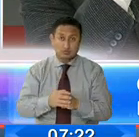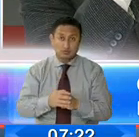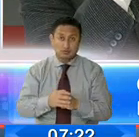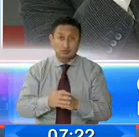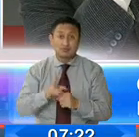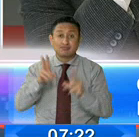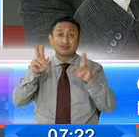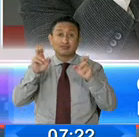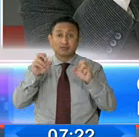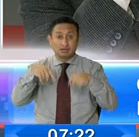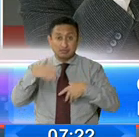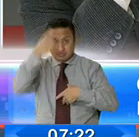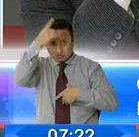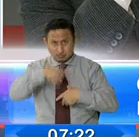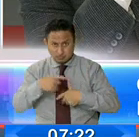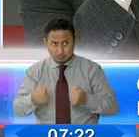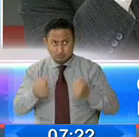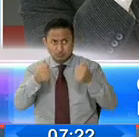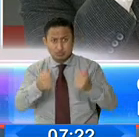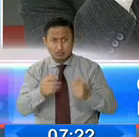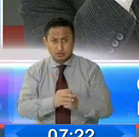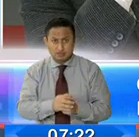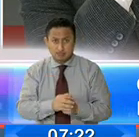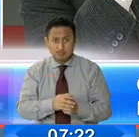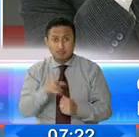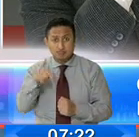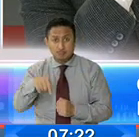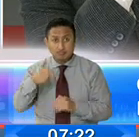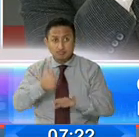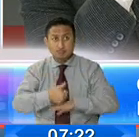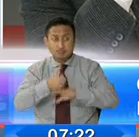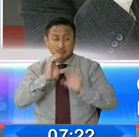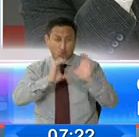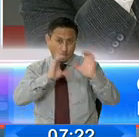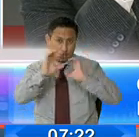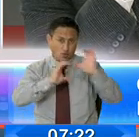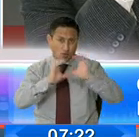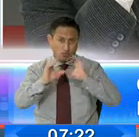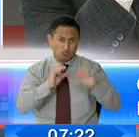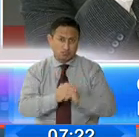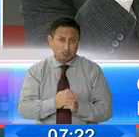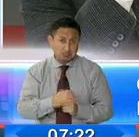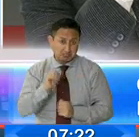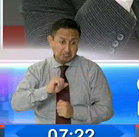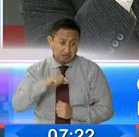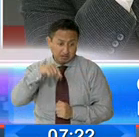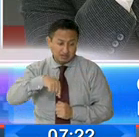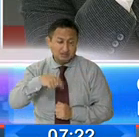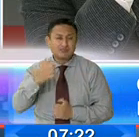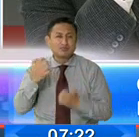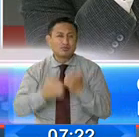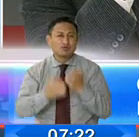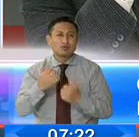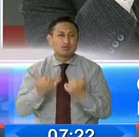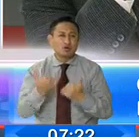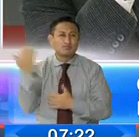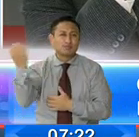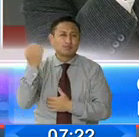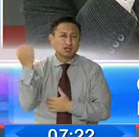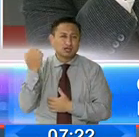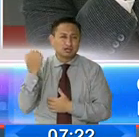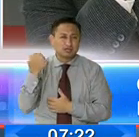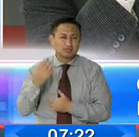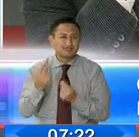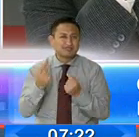este tema, la resolución de este tema, conversar con la Corte Constitucional para que por esta situación emergente se